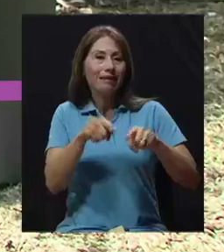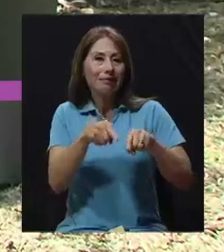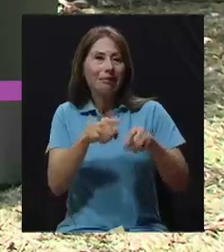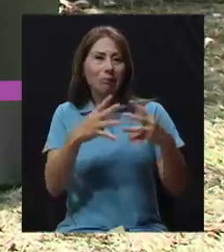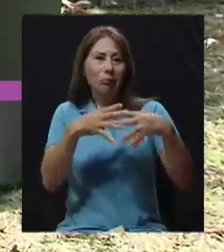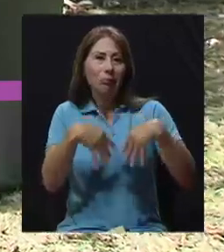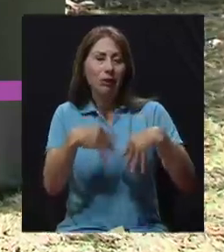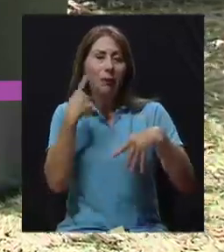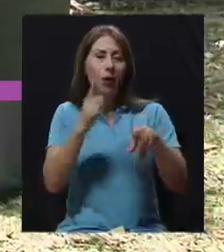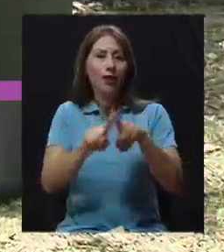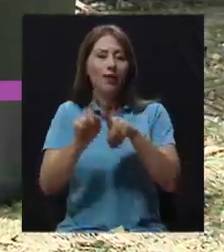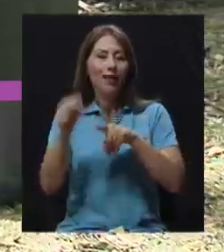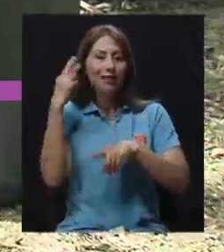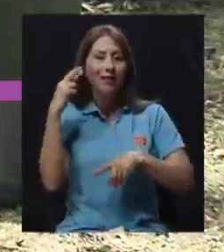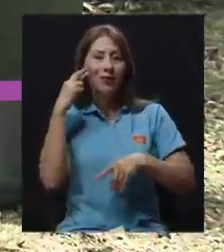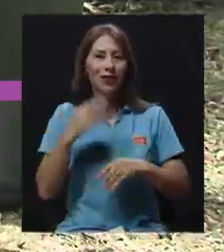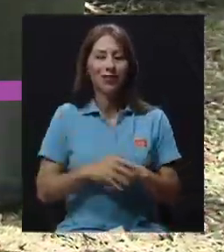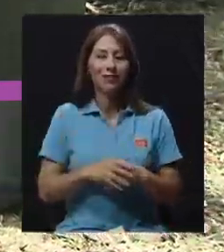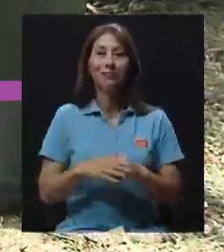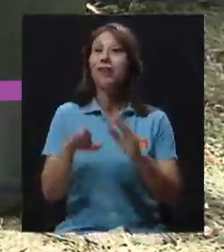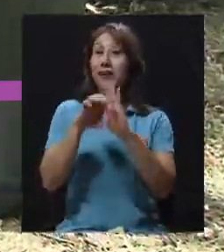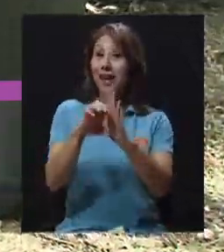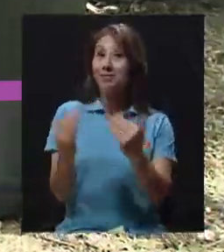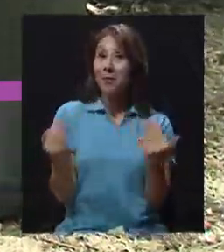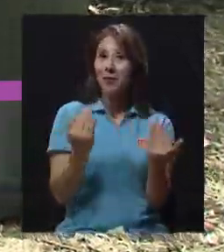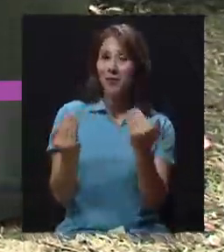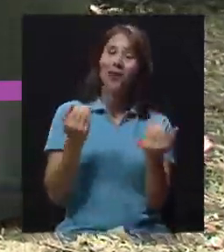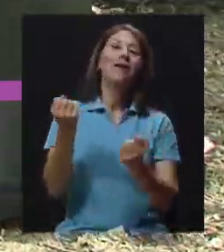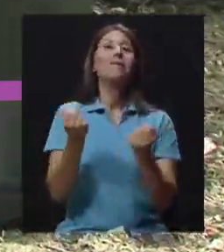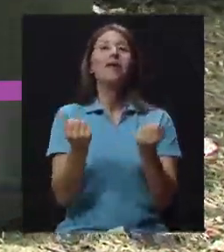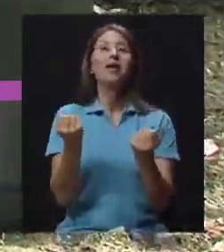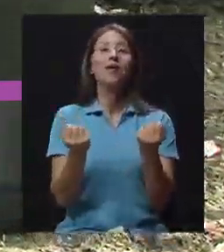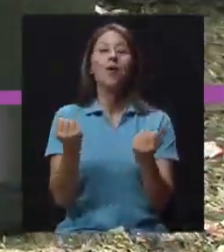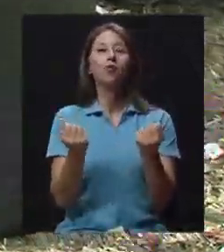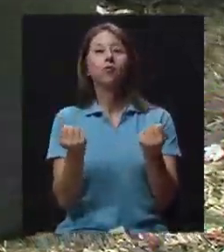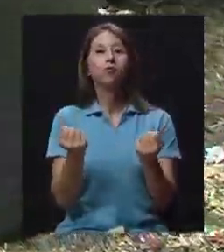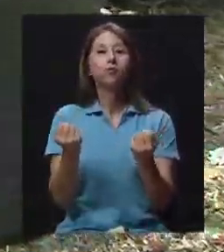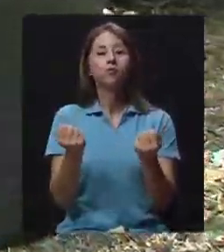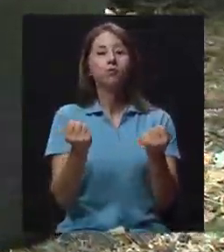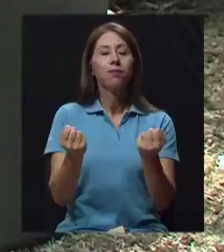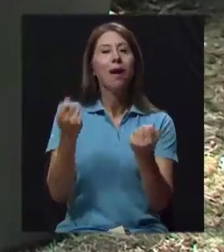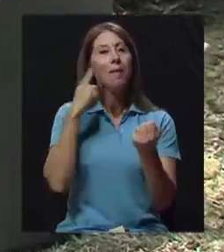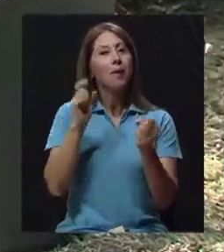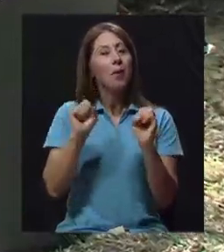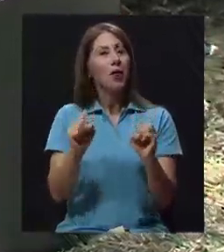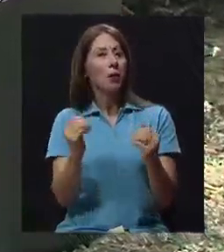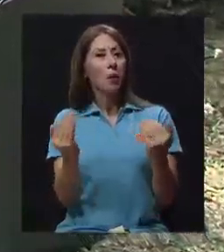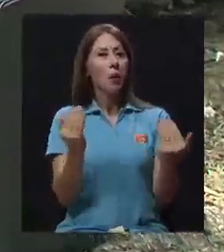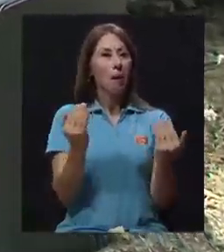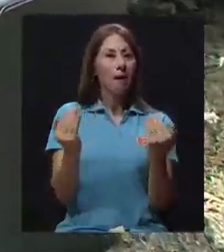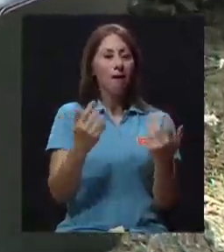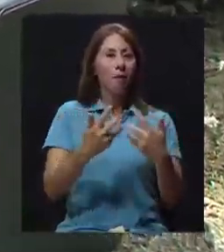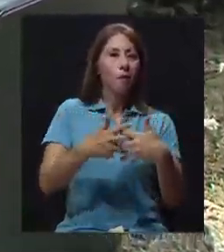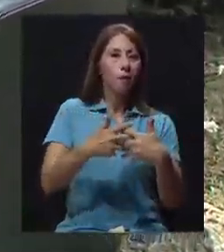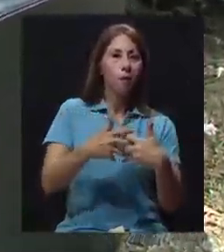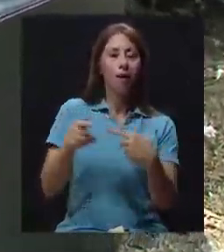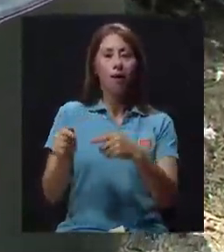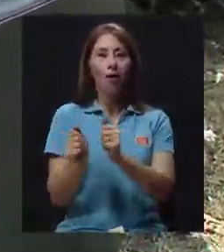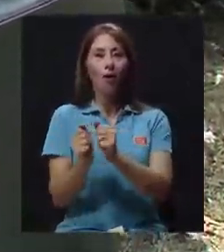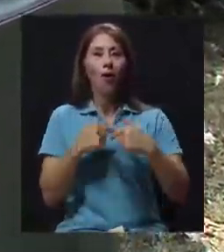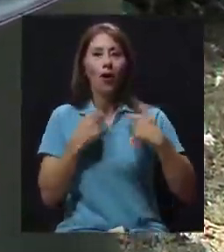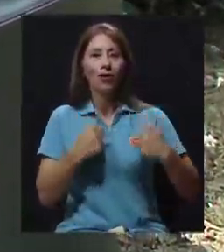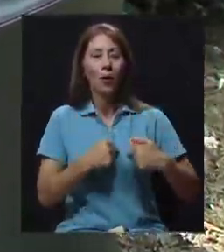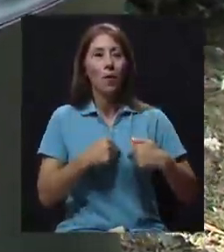sería oportuno detenernos así, damos el ejemplo del vehículo, ¿verdad? Para poder tener como ya un concepto tal vez más popular, doctor,